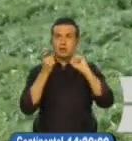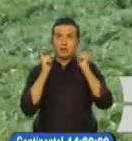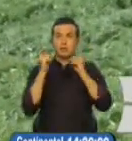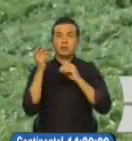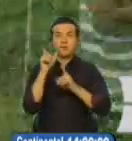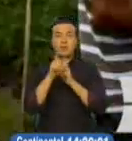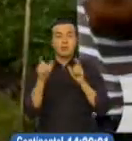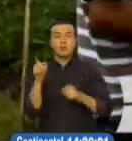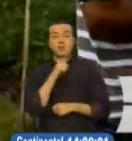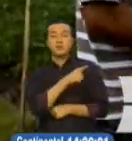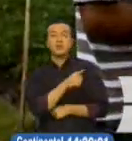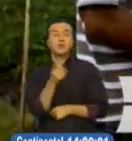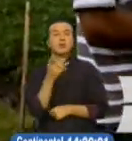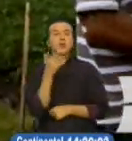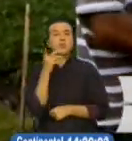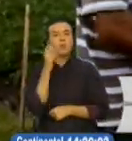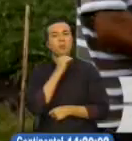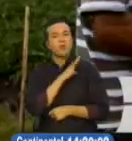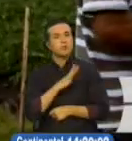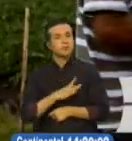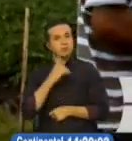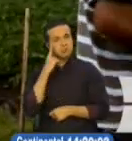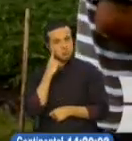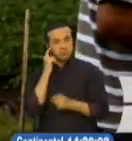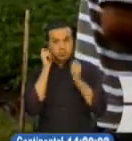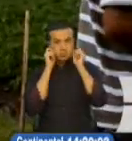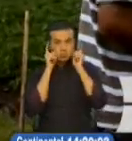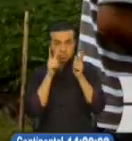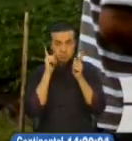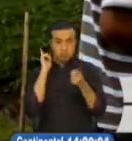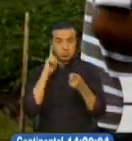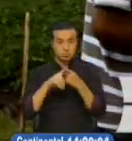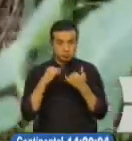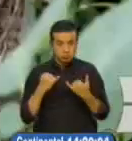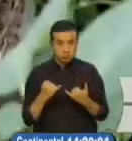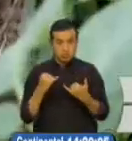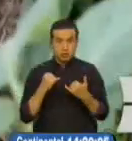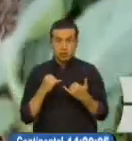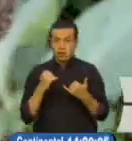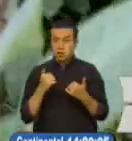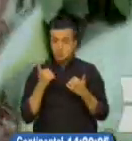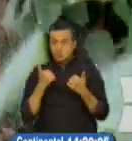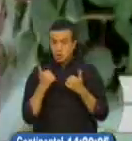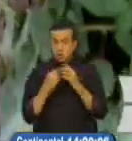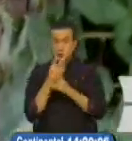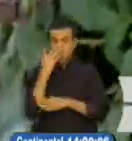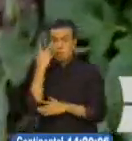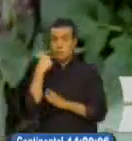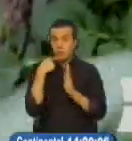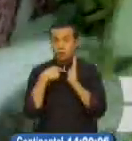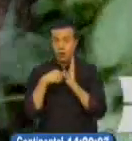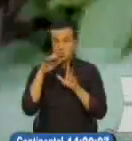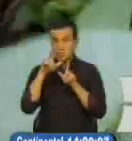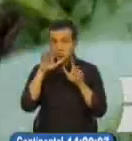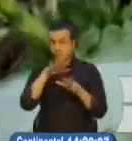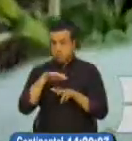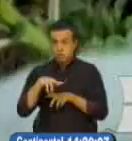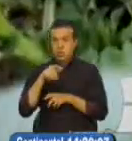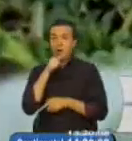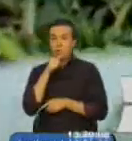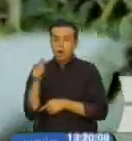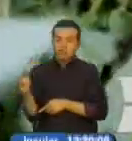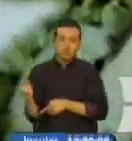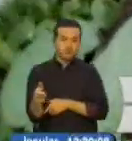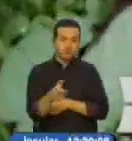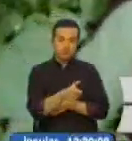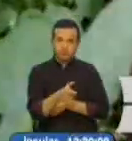los jornaleros a tomar medidas con algunos cultivos que aún se mantienen sanos. Por ejemplo, los labriegos riegan las plantas